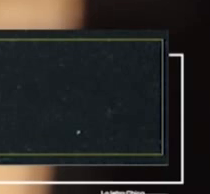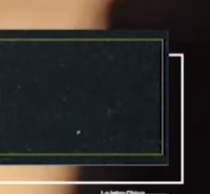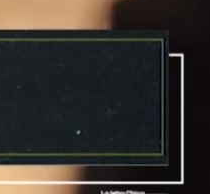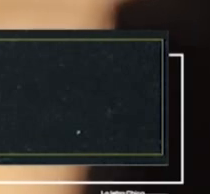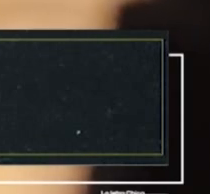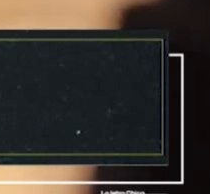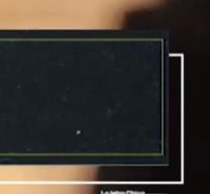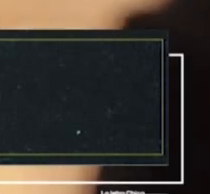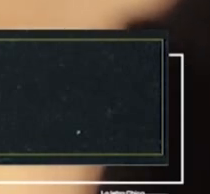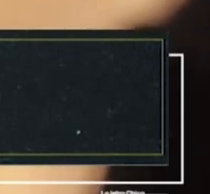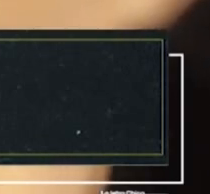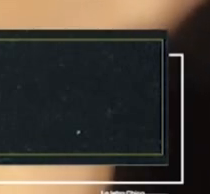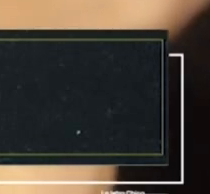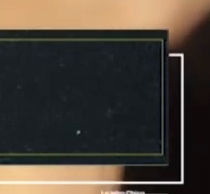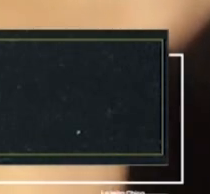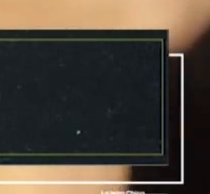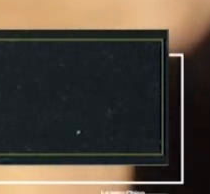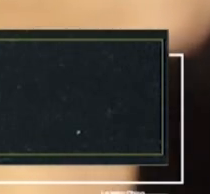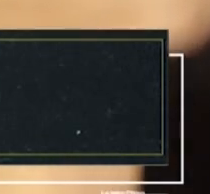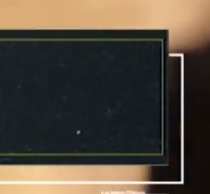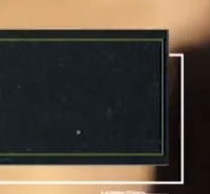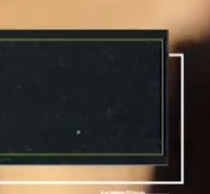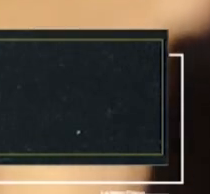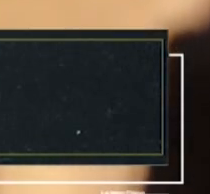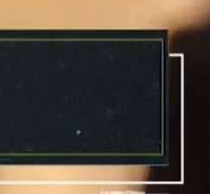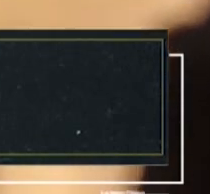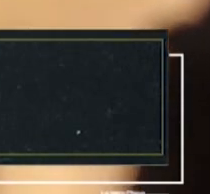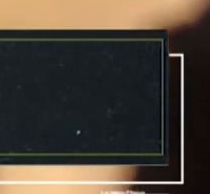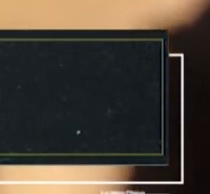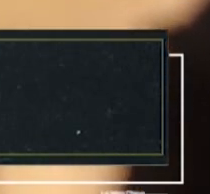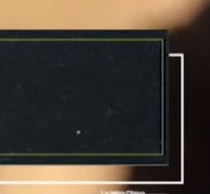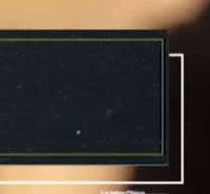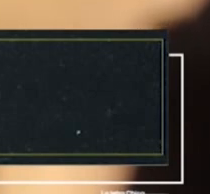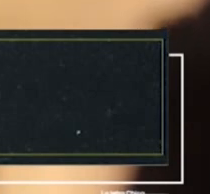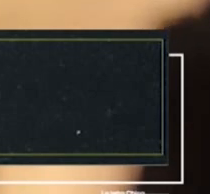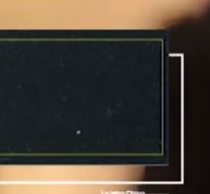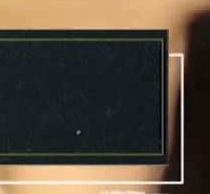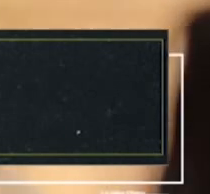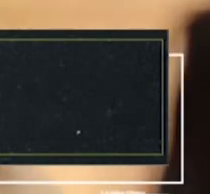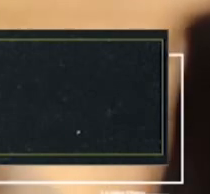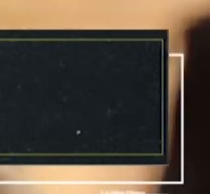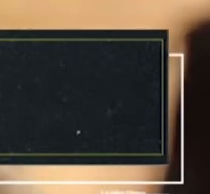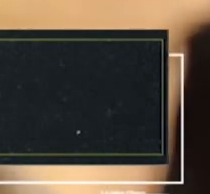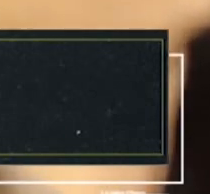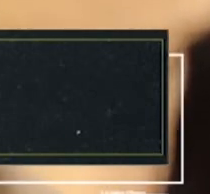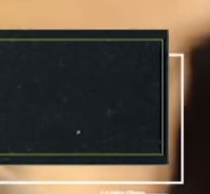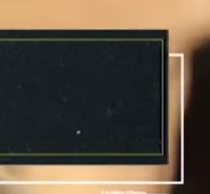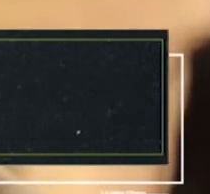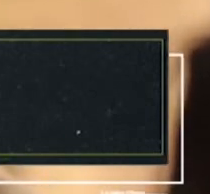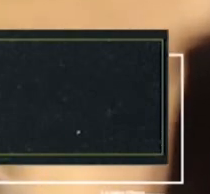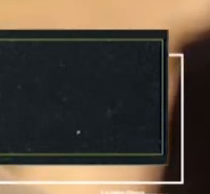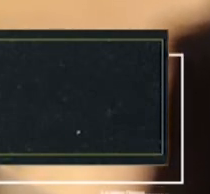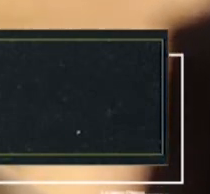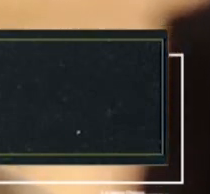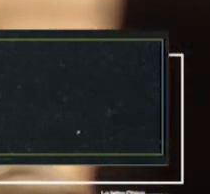narcotráfico. Porque el narcotráfico nos introduce costumbres y usos en el mundo delictivo que nos están